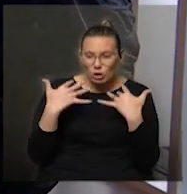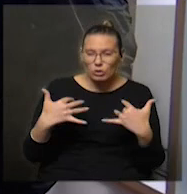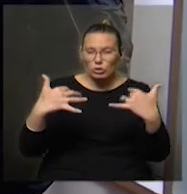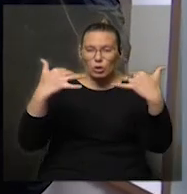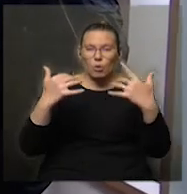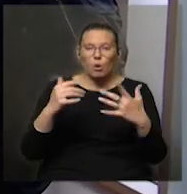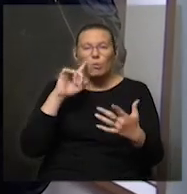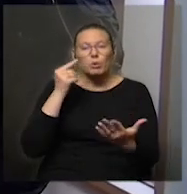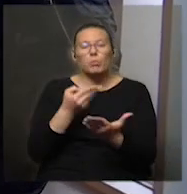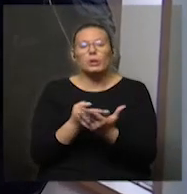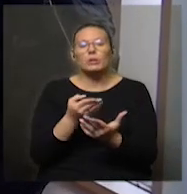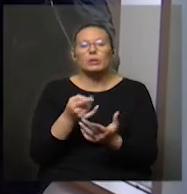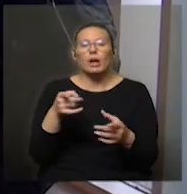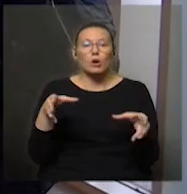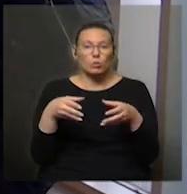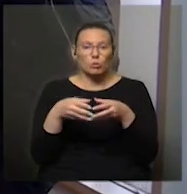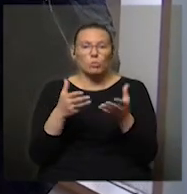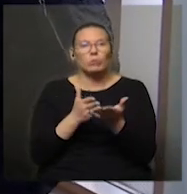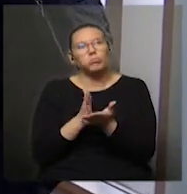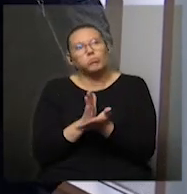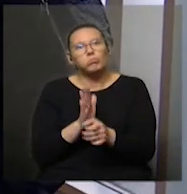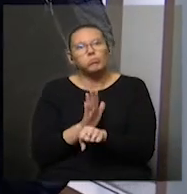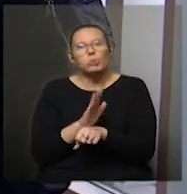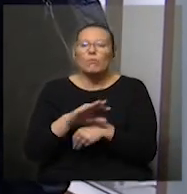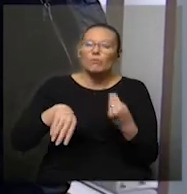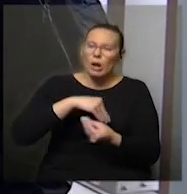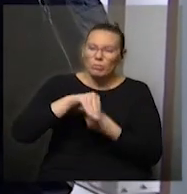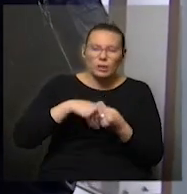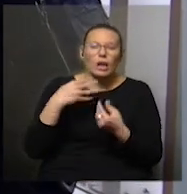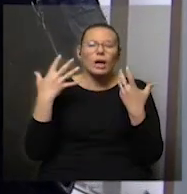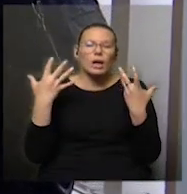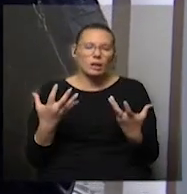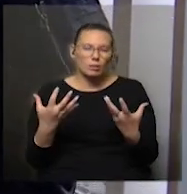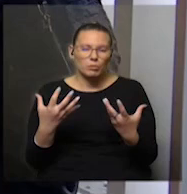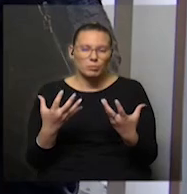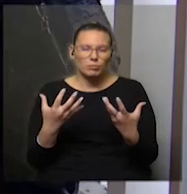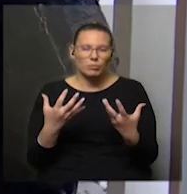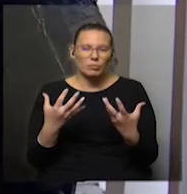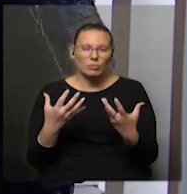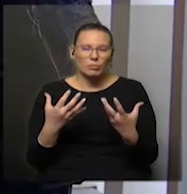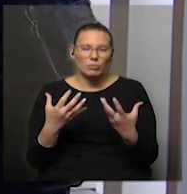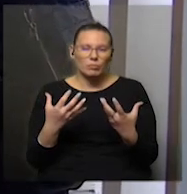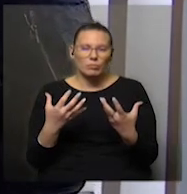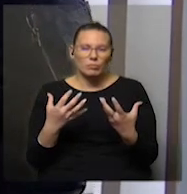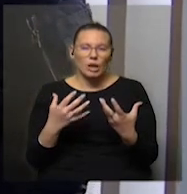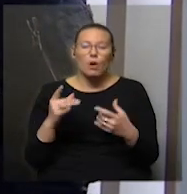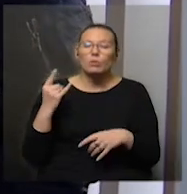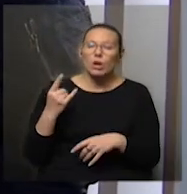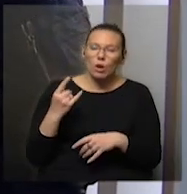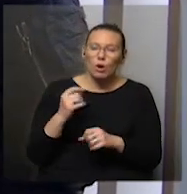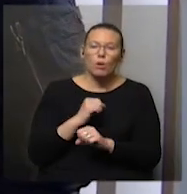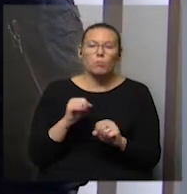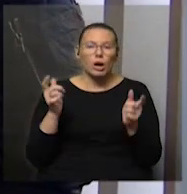que tiene Gualicho en sí siempre fue una propuesta muy familiar, ¿no? O sea, nosotros lo que apuntamos es a un tipo de rock en el que